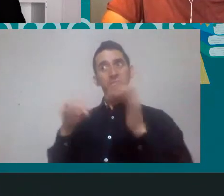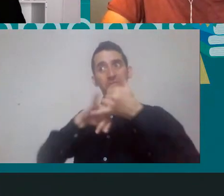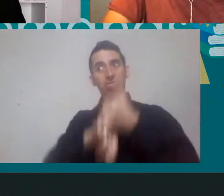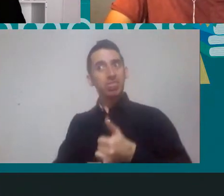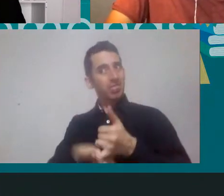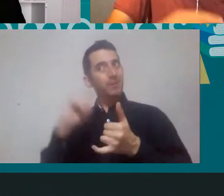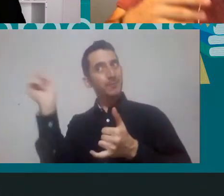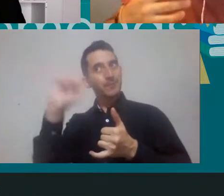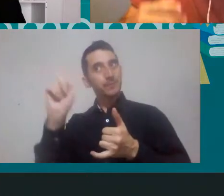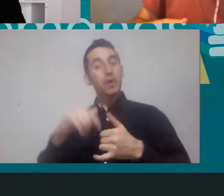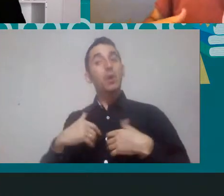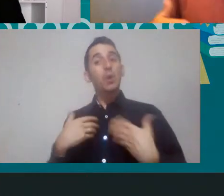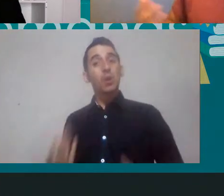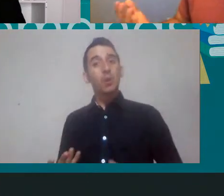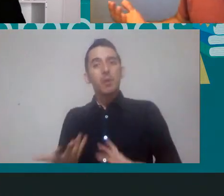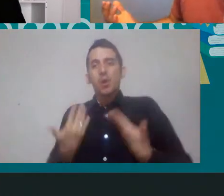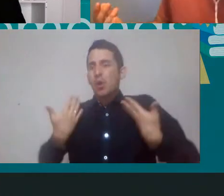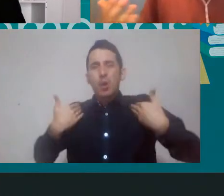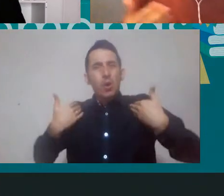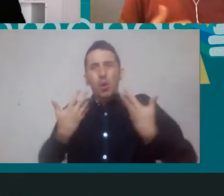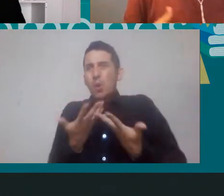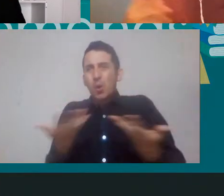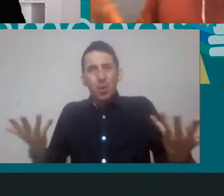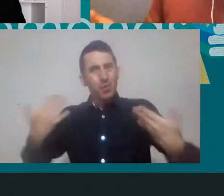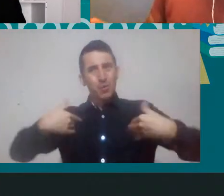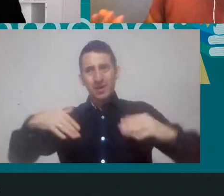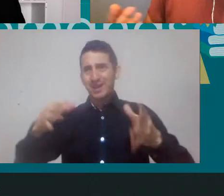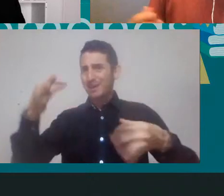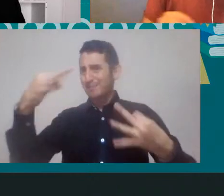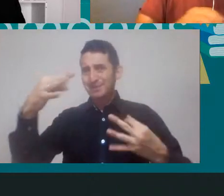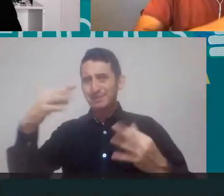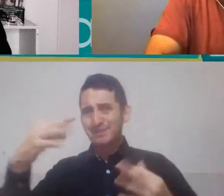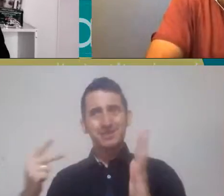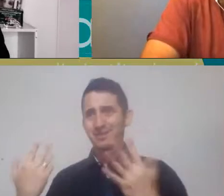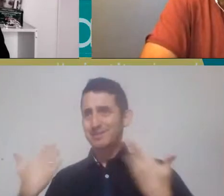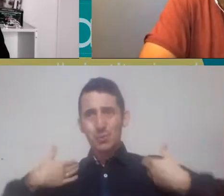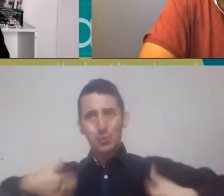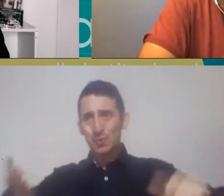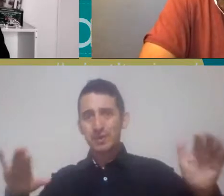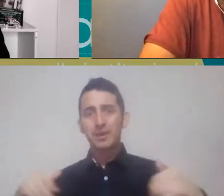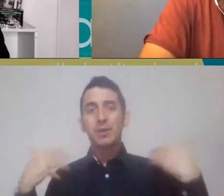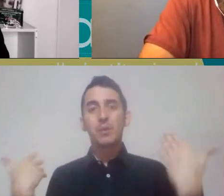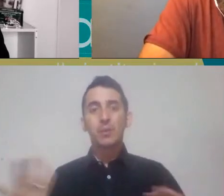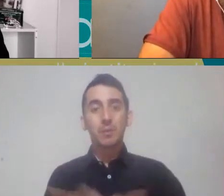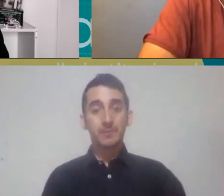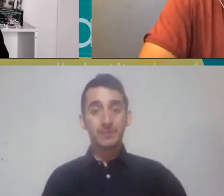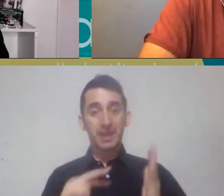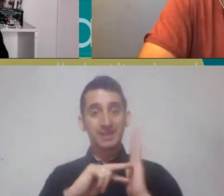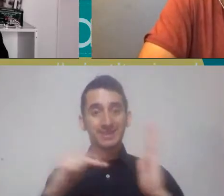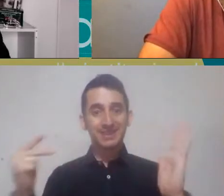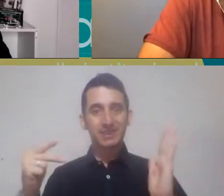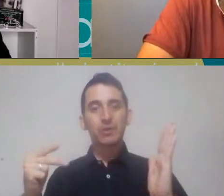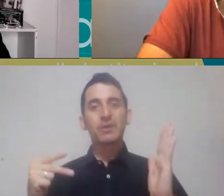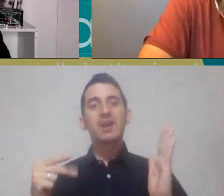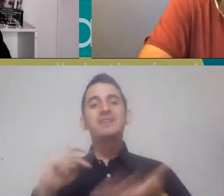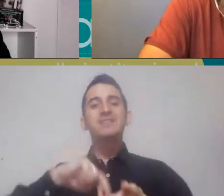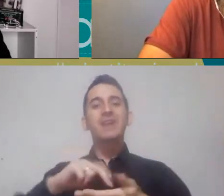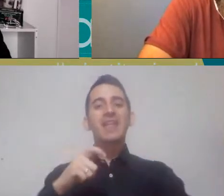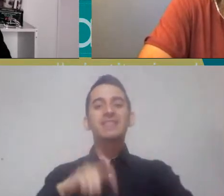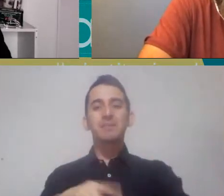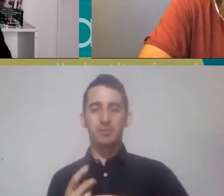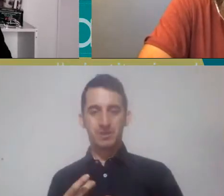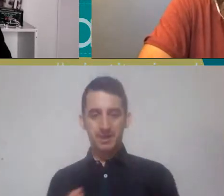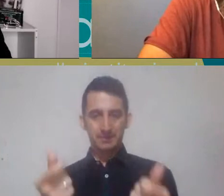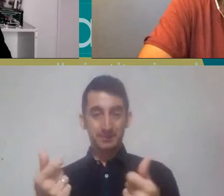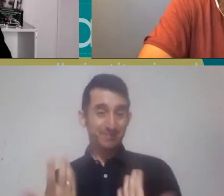porque cualquiera de estas cosas se puede hacer con papel o con tecnología. Lo único que la tecnología generalmente reduce el tiempo y esto nos